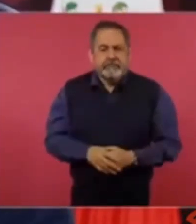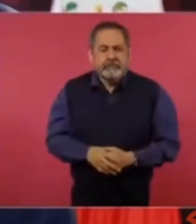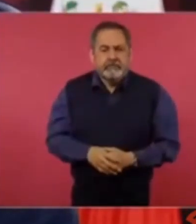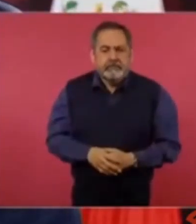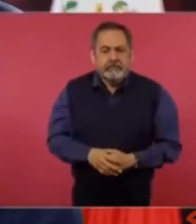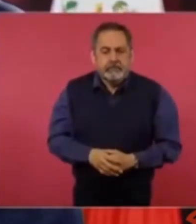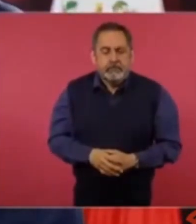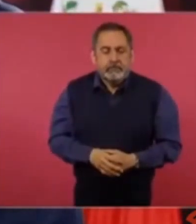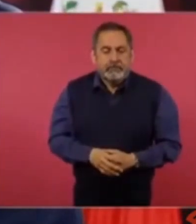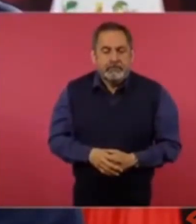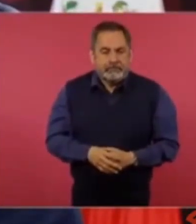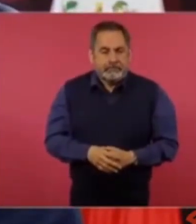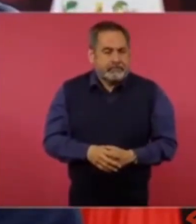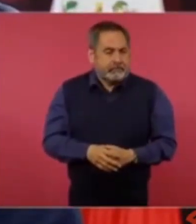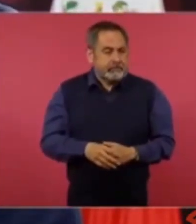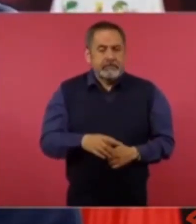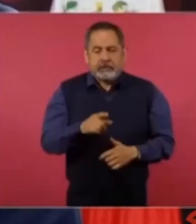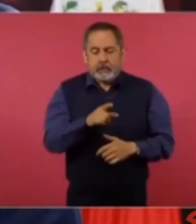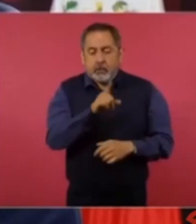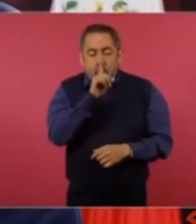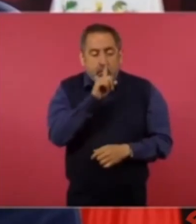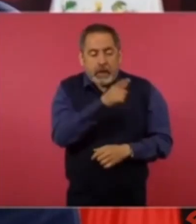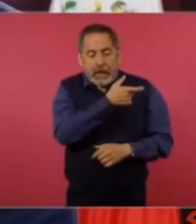Aparte de que los maiciaban